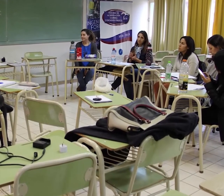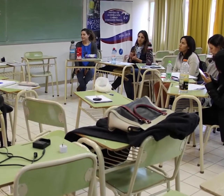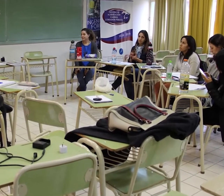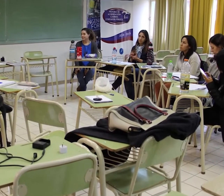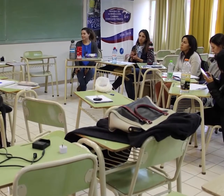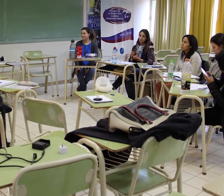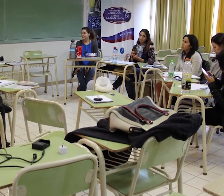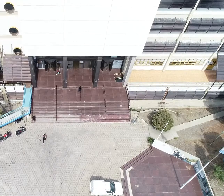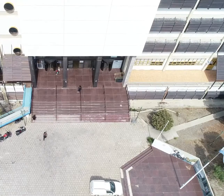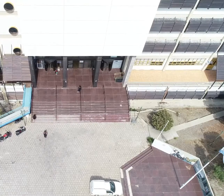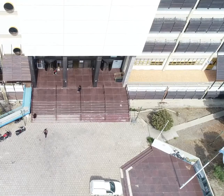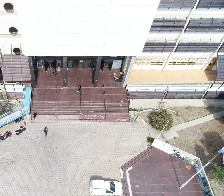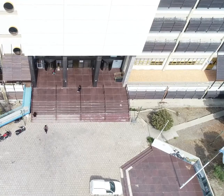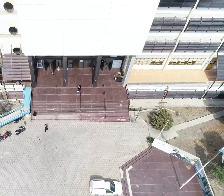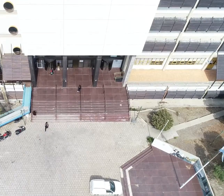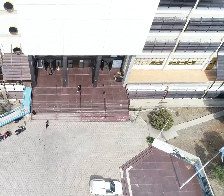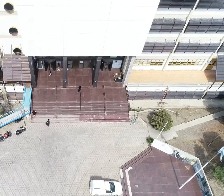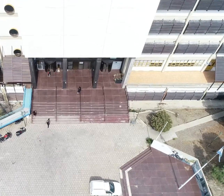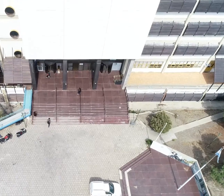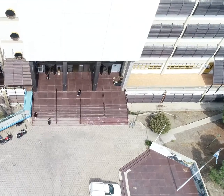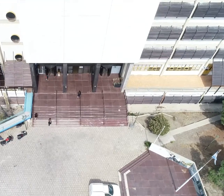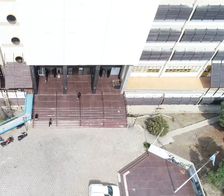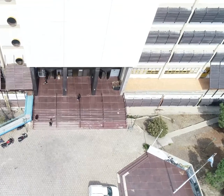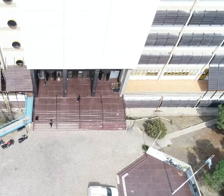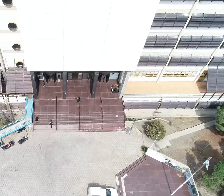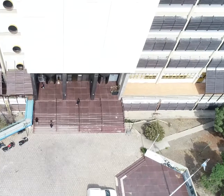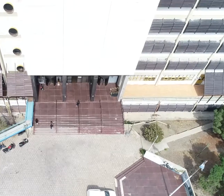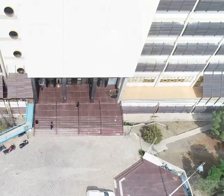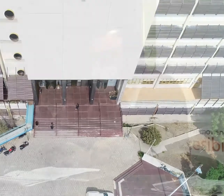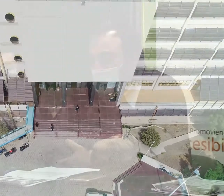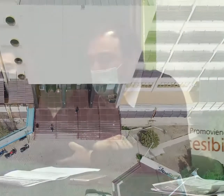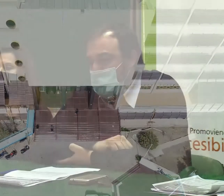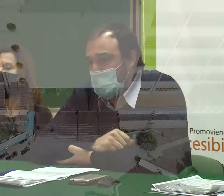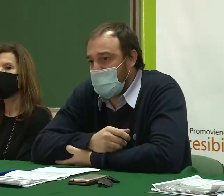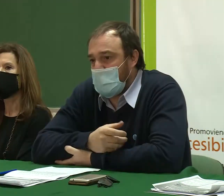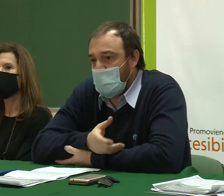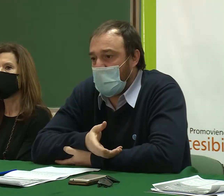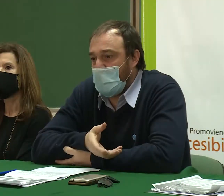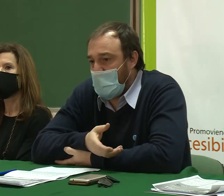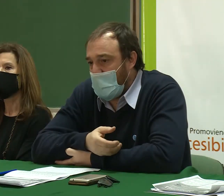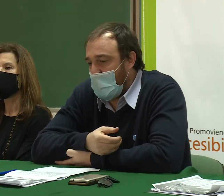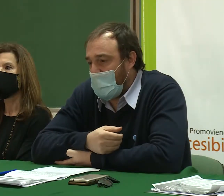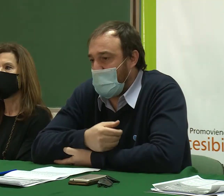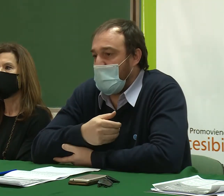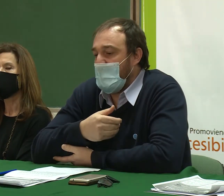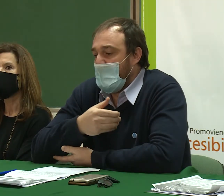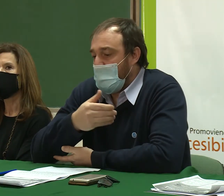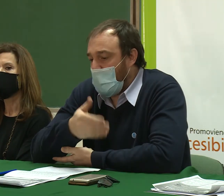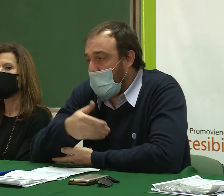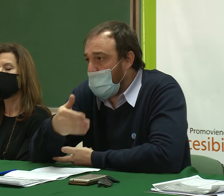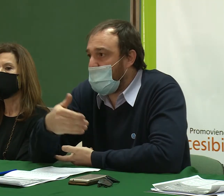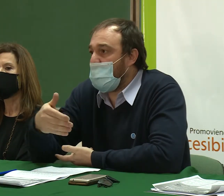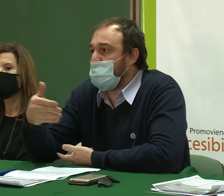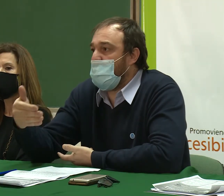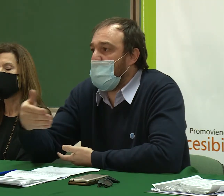todas las delegaciones zonales. En realidad, en toda la provincia del Chubut, desde la institución, me parece que esto demuestra a las claras de que